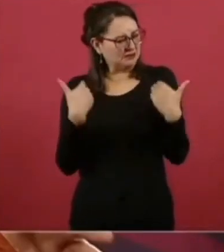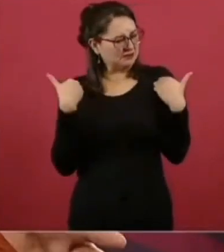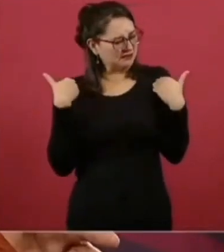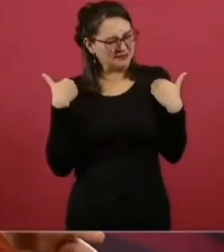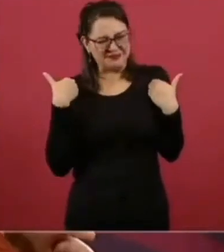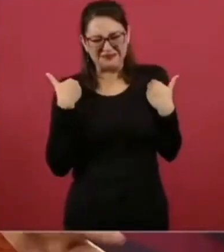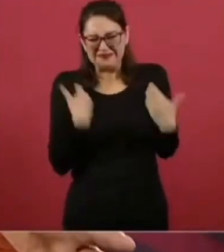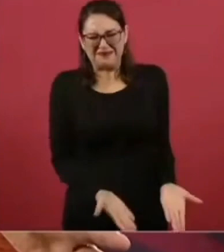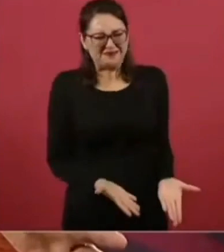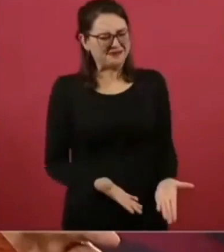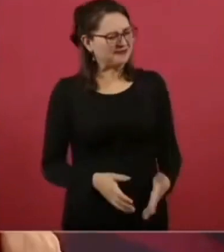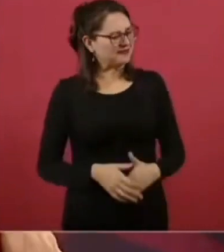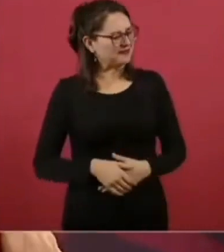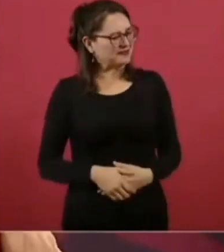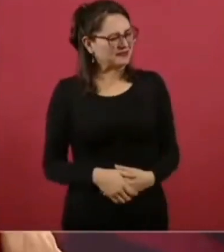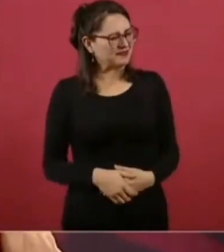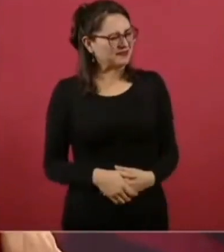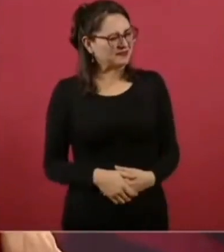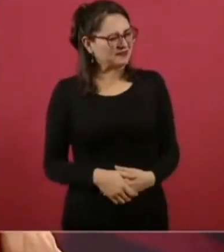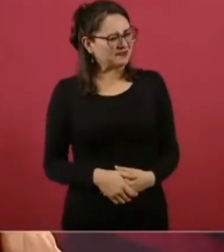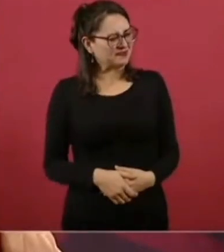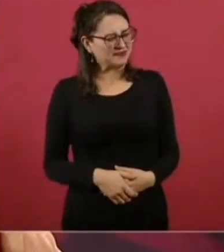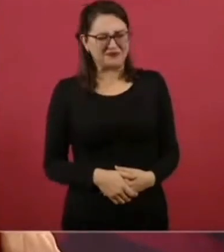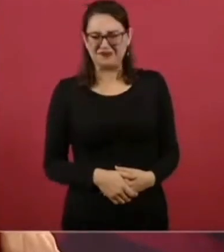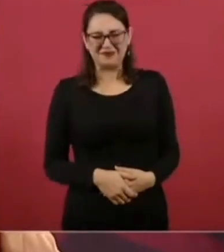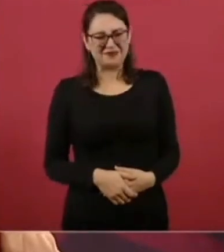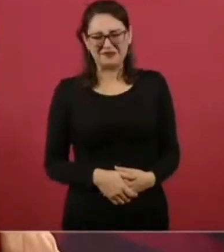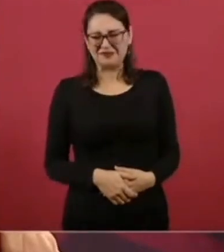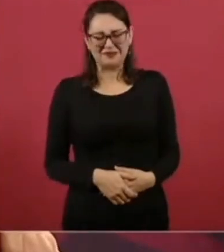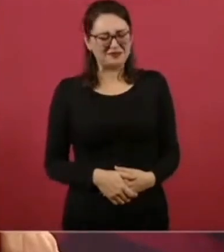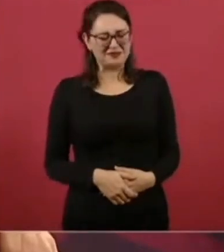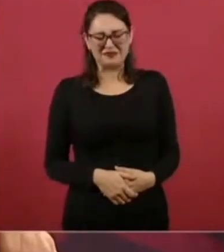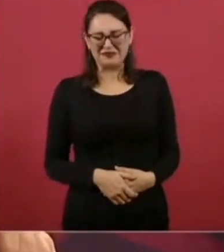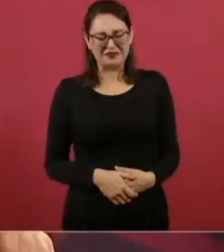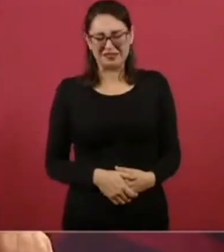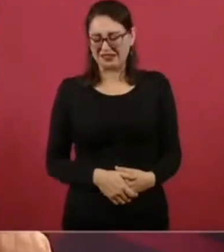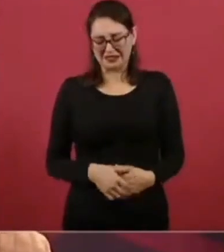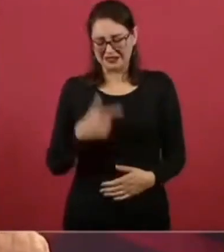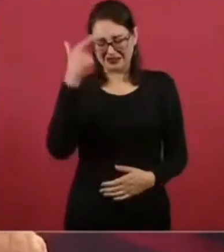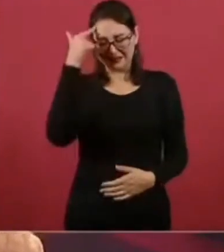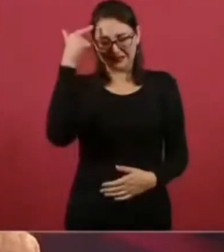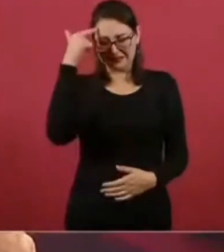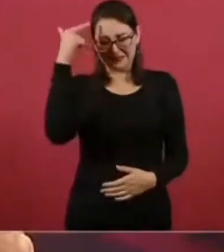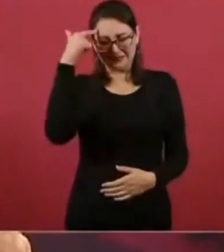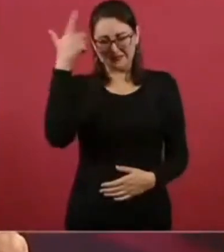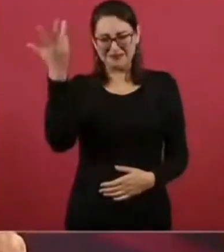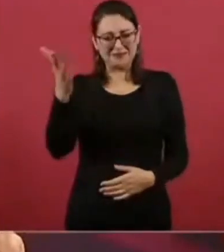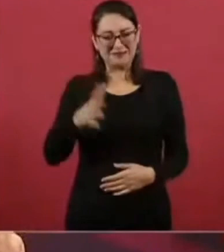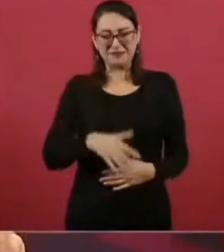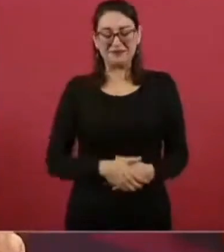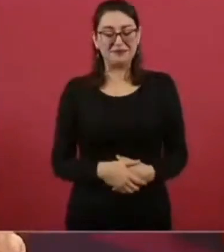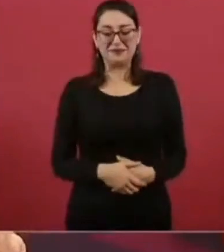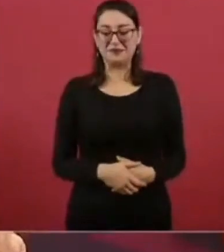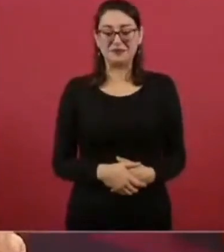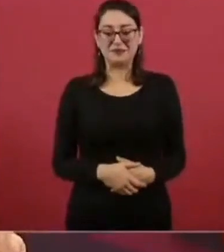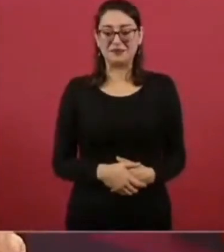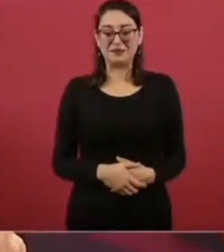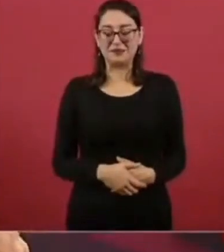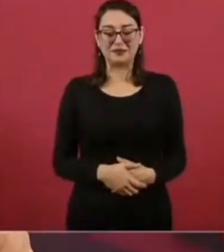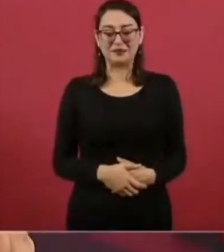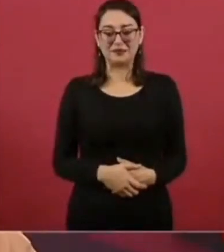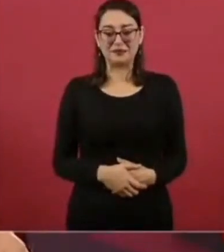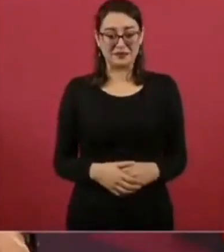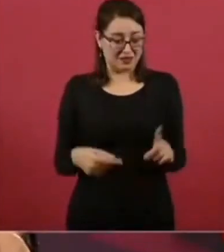la más mínima idea. Pero no solo es Cuadri. Bueno, hasta los que votaron por él en